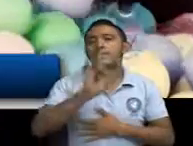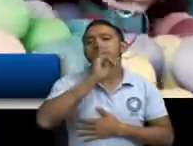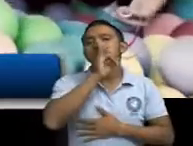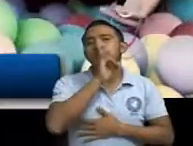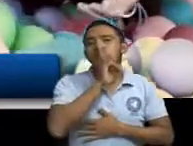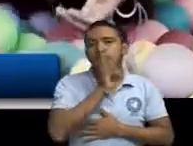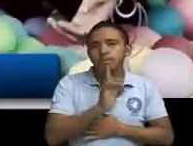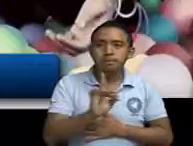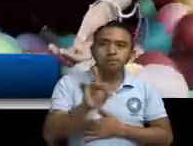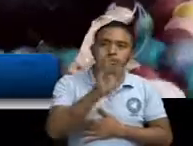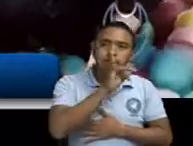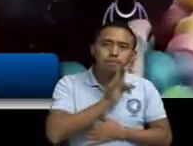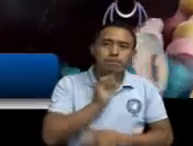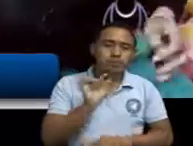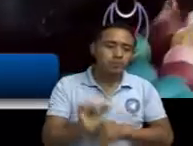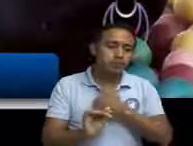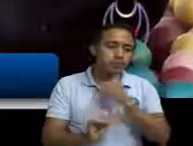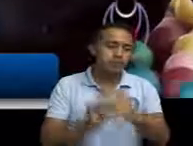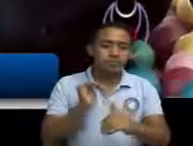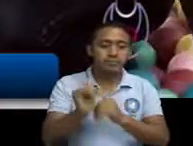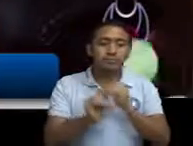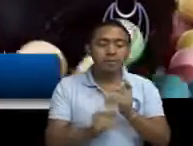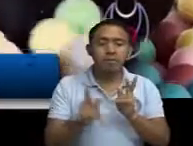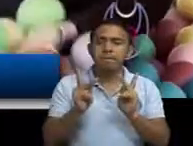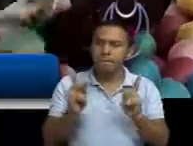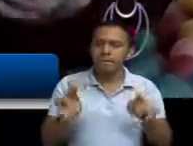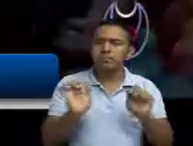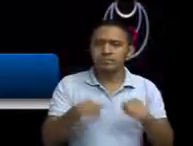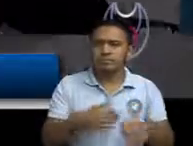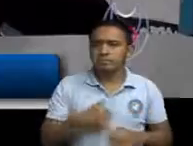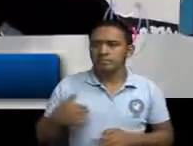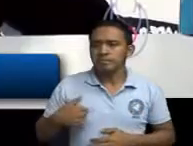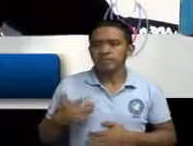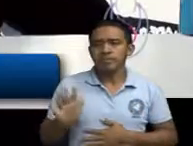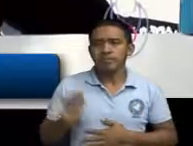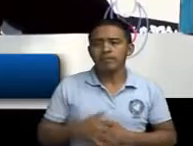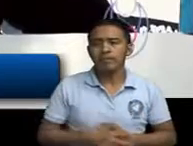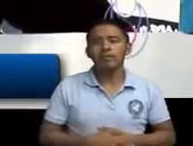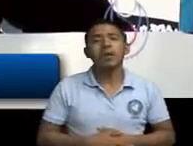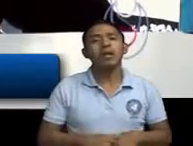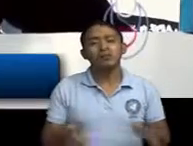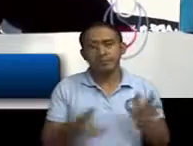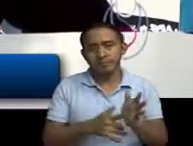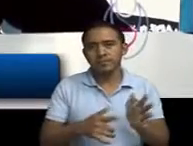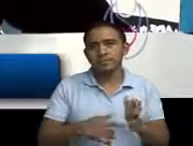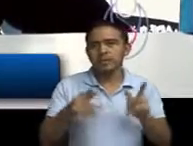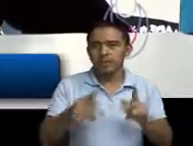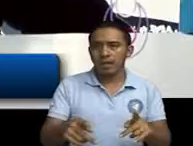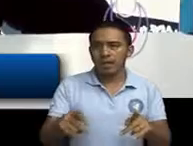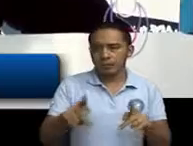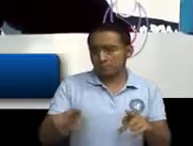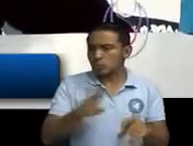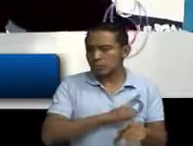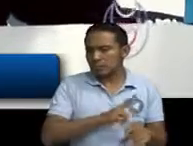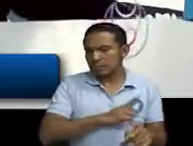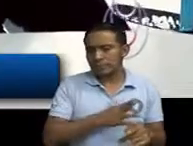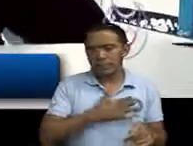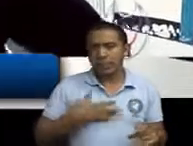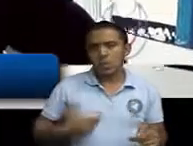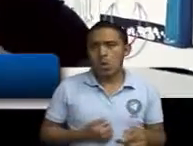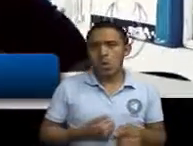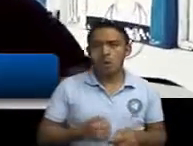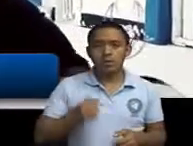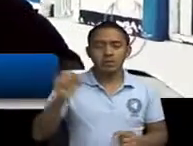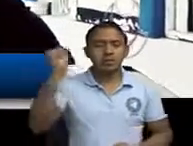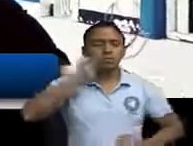paciencia, poco a poco, pero lo tenemos que ir haciendo. Ahora, hay personas que deciden ir al gimnasio, por ejemplo, y maltratan